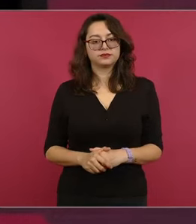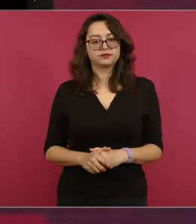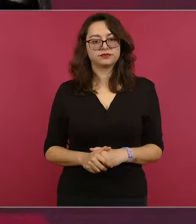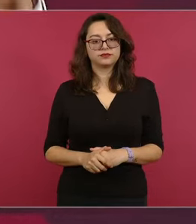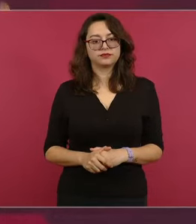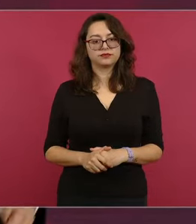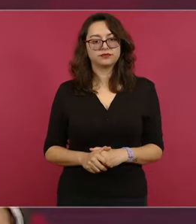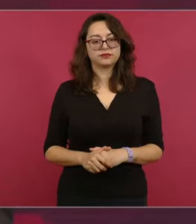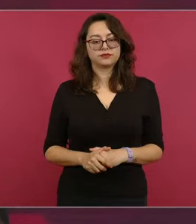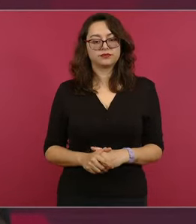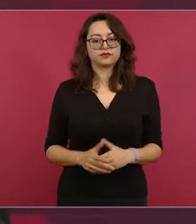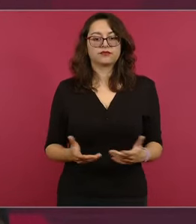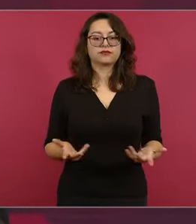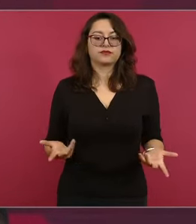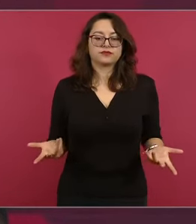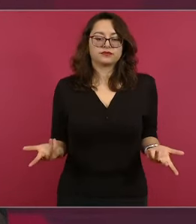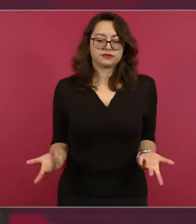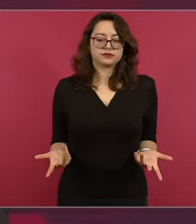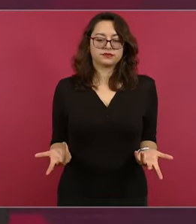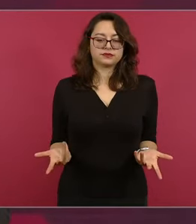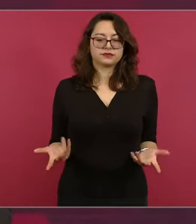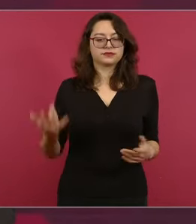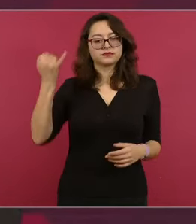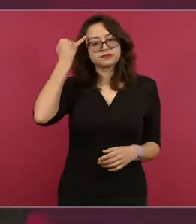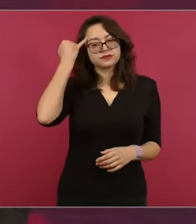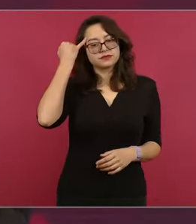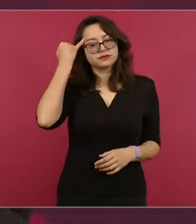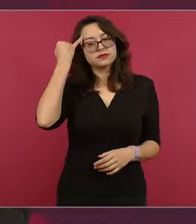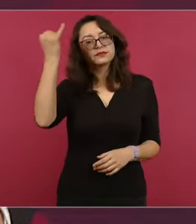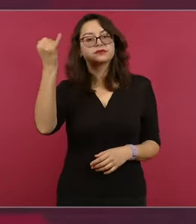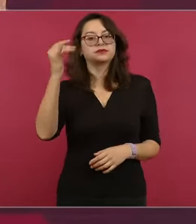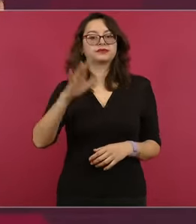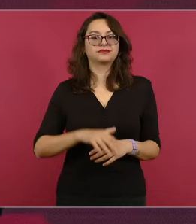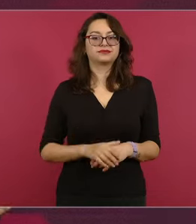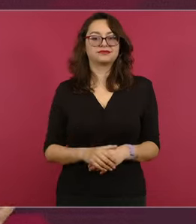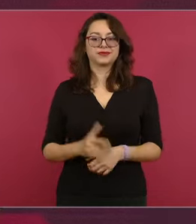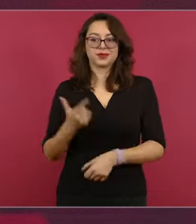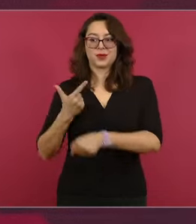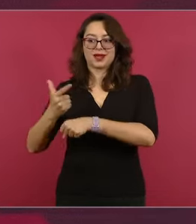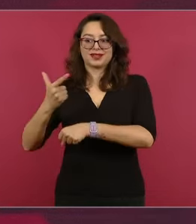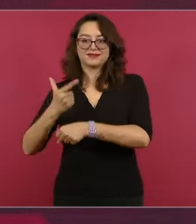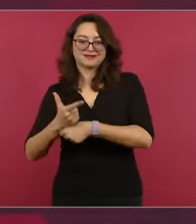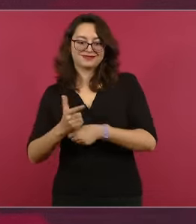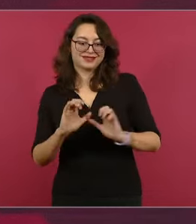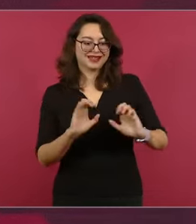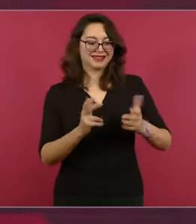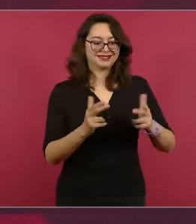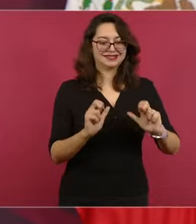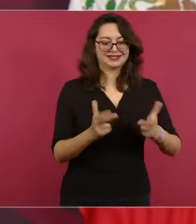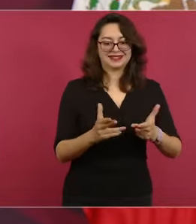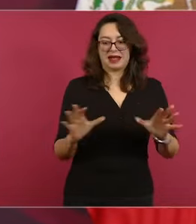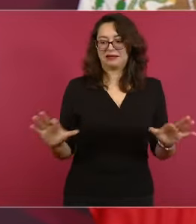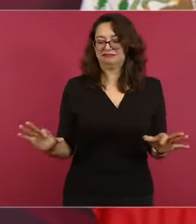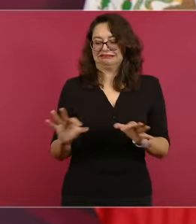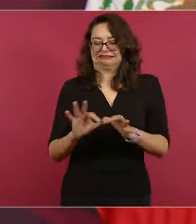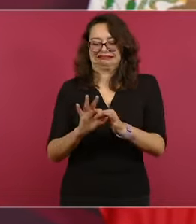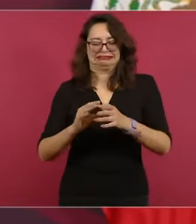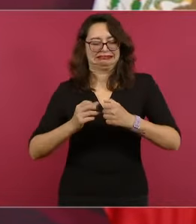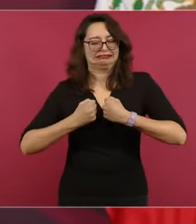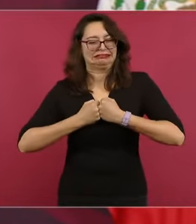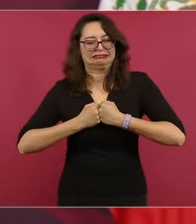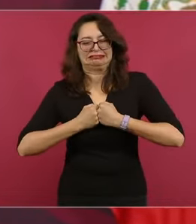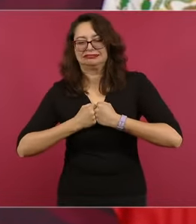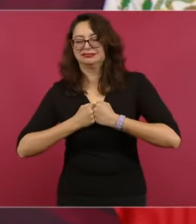Pues imagínense lo que significa Guatemala para Chiapas o Chiapas para